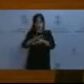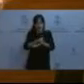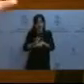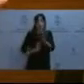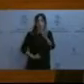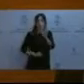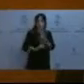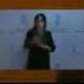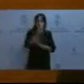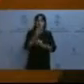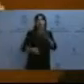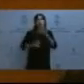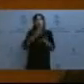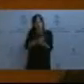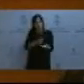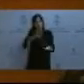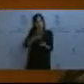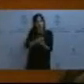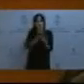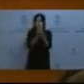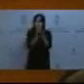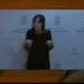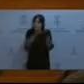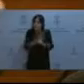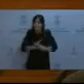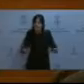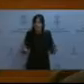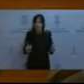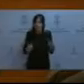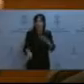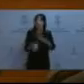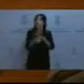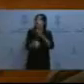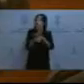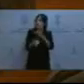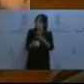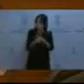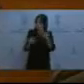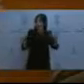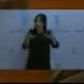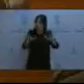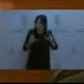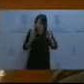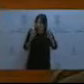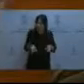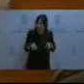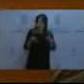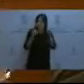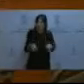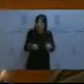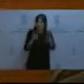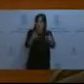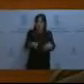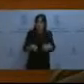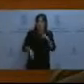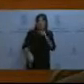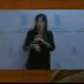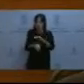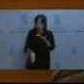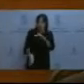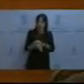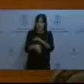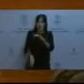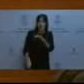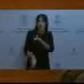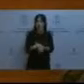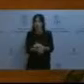se reproducen, pero no mueren. No mueren, permanecen, se agravan y duran, duran y duran. El mayor